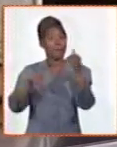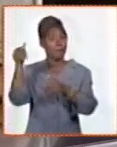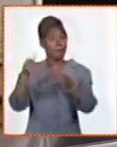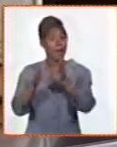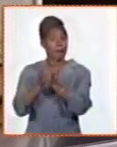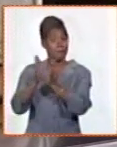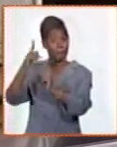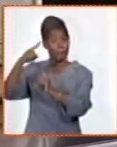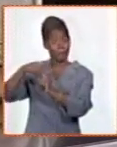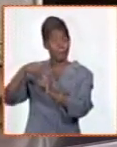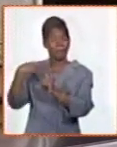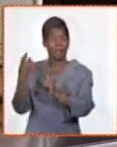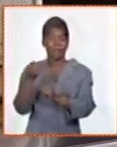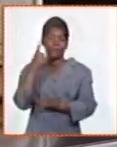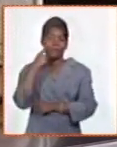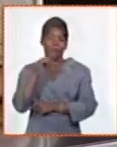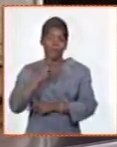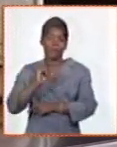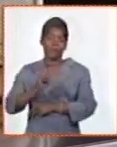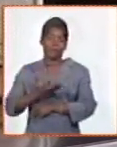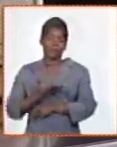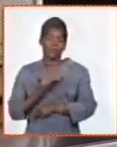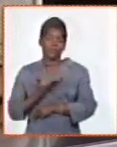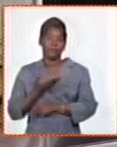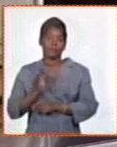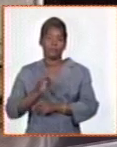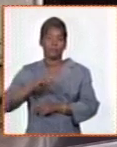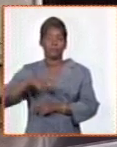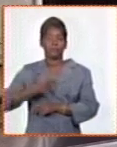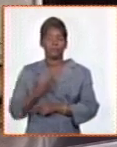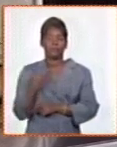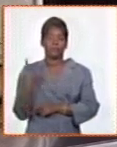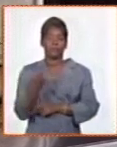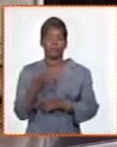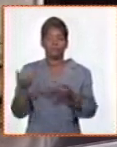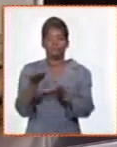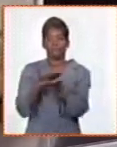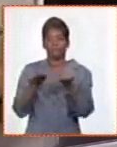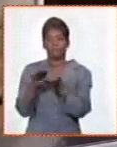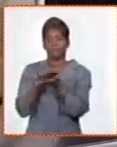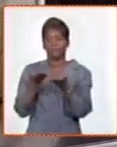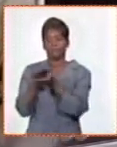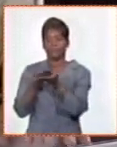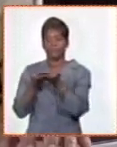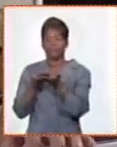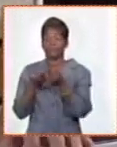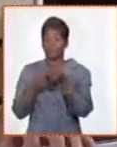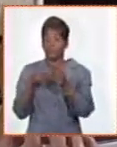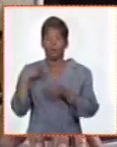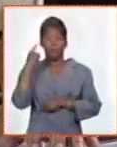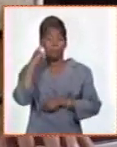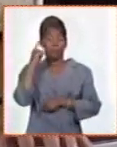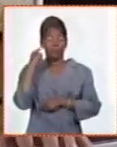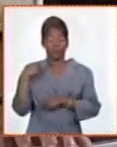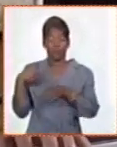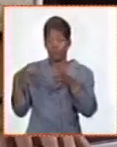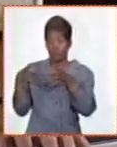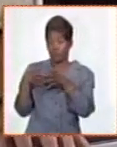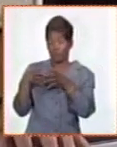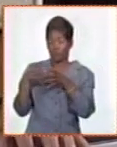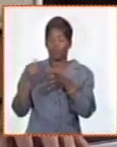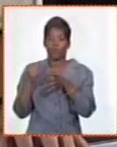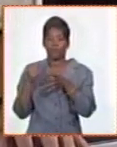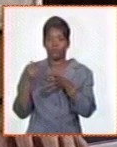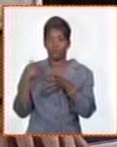las emociones, a veces hablábamos de Doima Dios, que estaba con el grupo. Yo salí del Teatro La Caridad de ver aquel